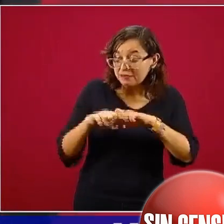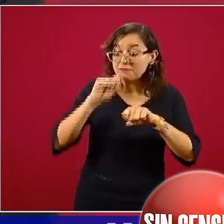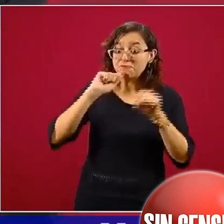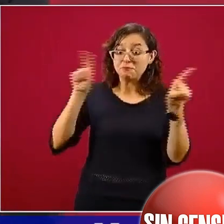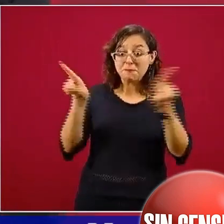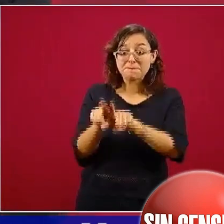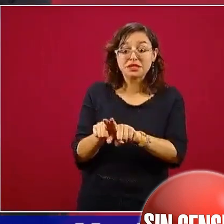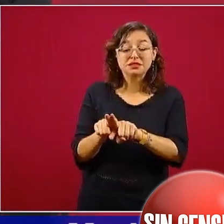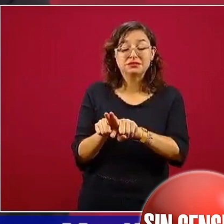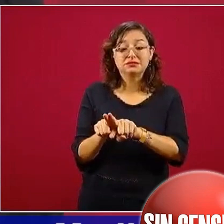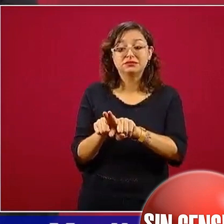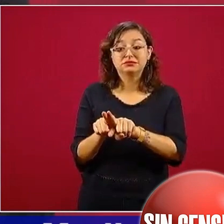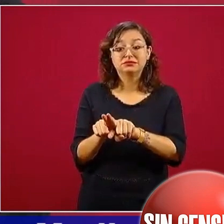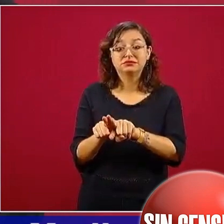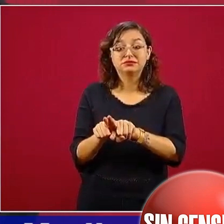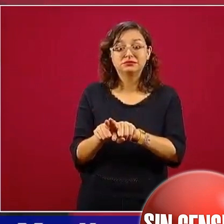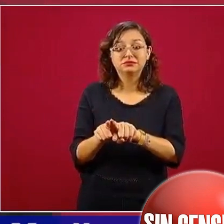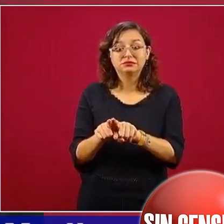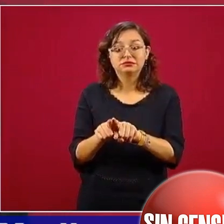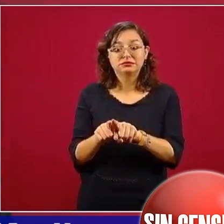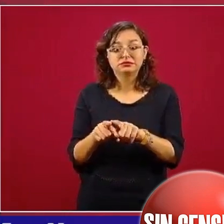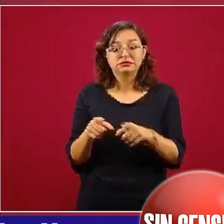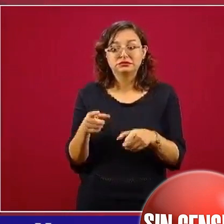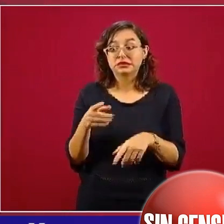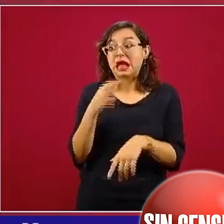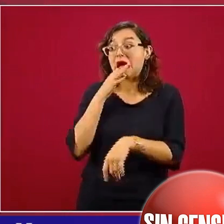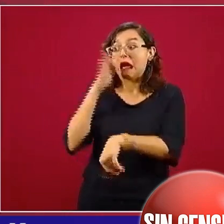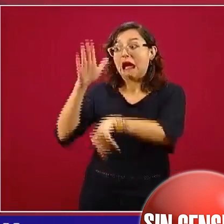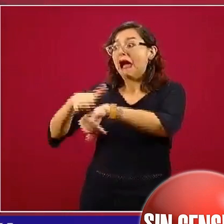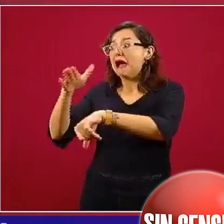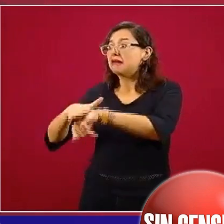que cuando les avisan